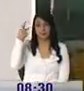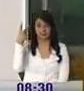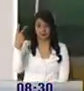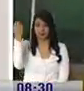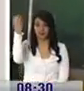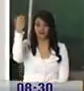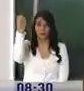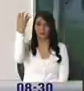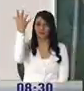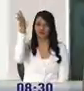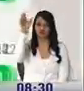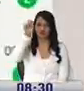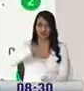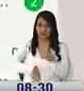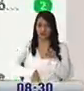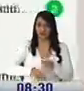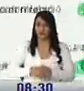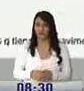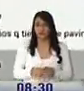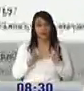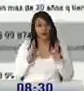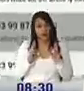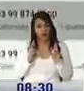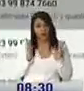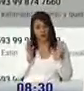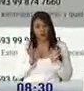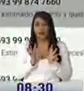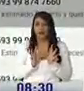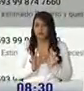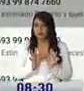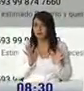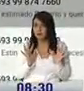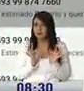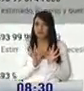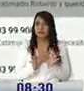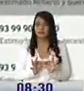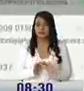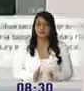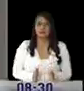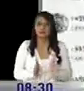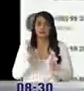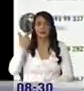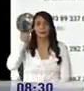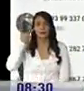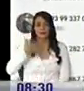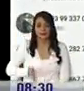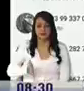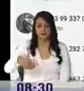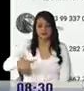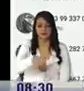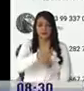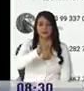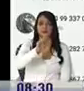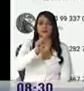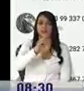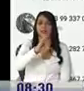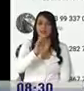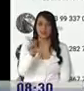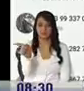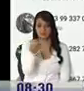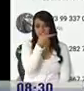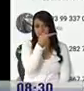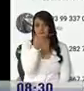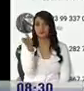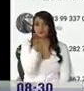semáforo Espero que lo hayan arreglado no increíble esto en la prensa y el inca Si no han arreglado tengan bondad eh estos